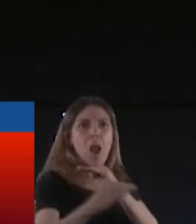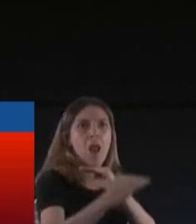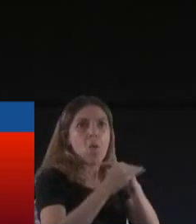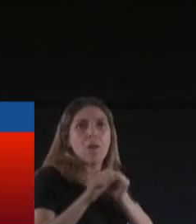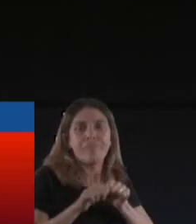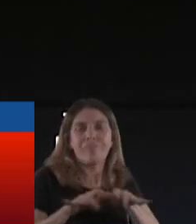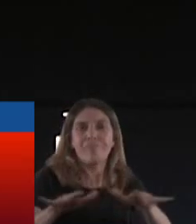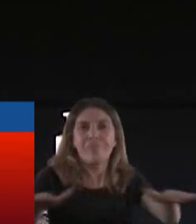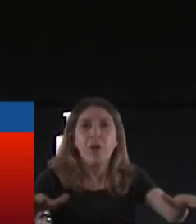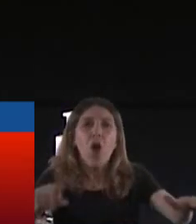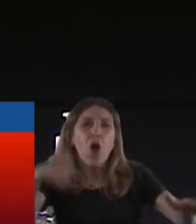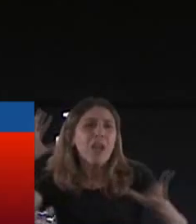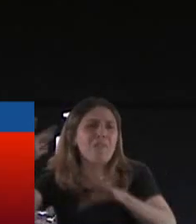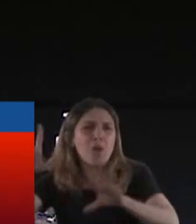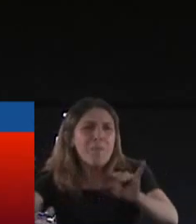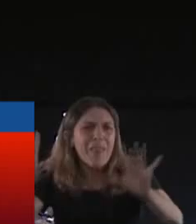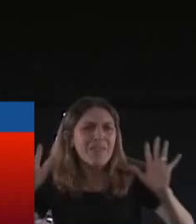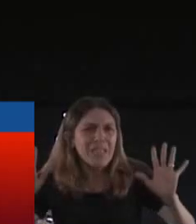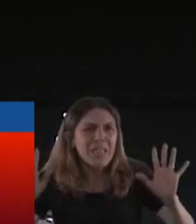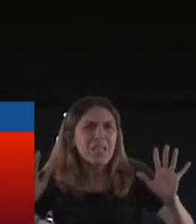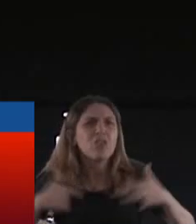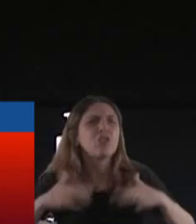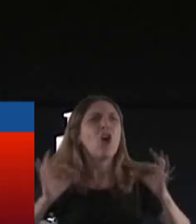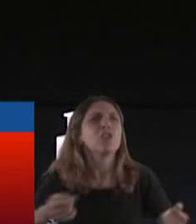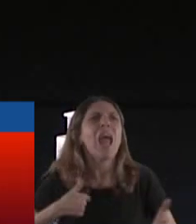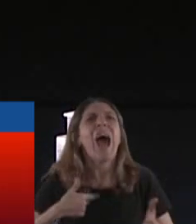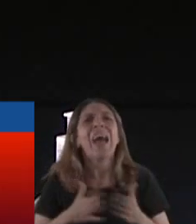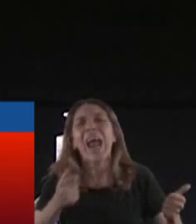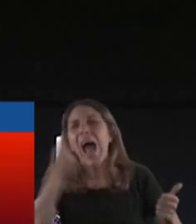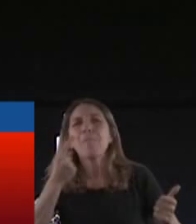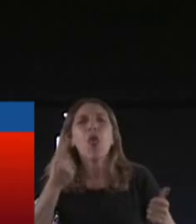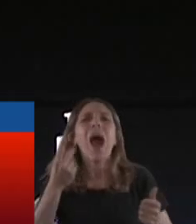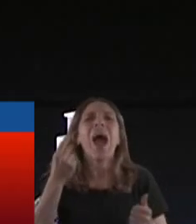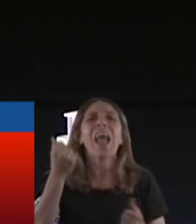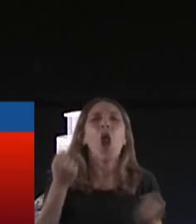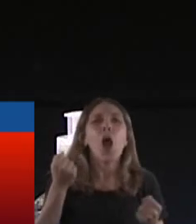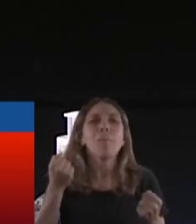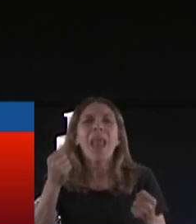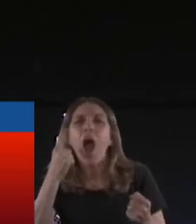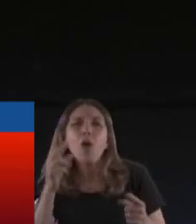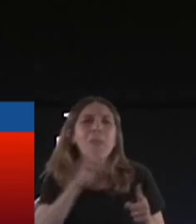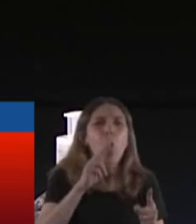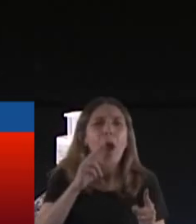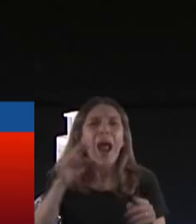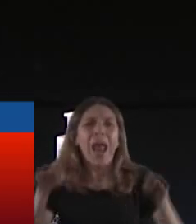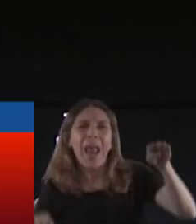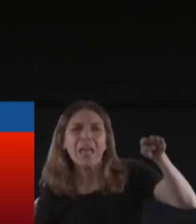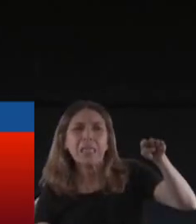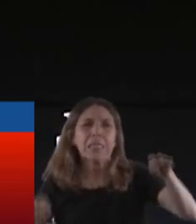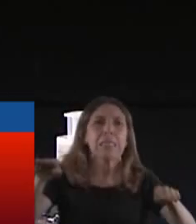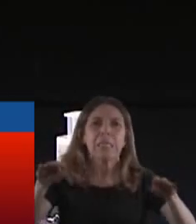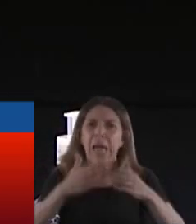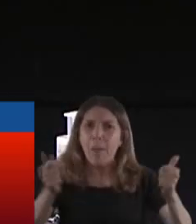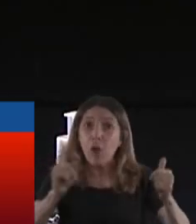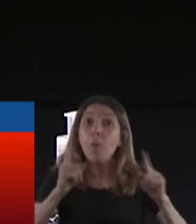difícil. Yo sé que no voy a poder igualar rápidamente condiciones económicas, pero les pido, les